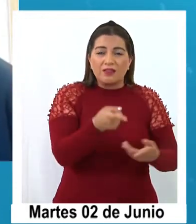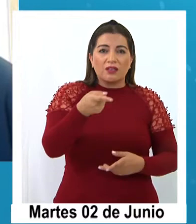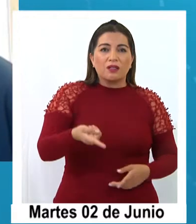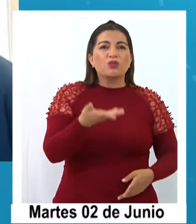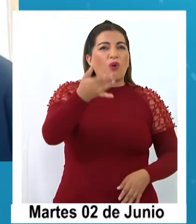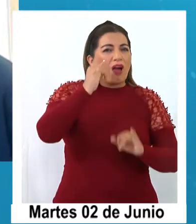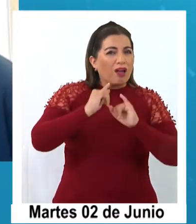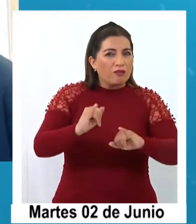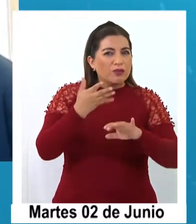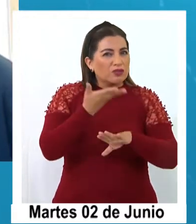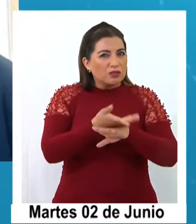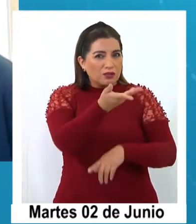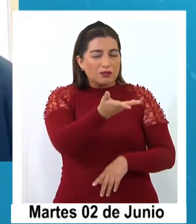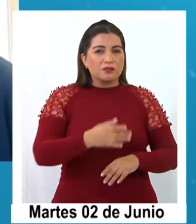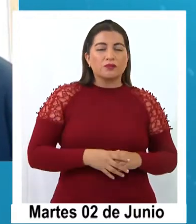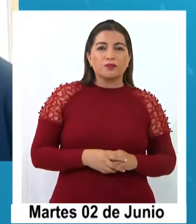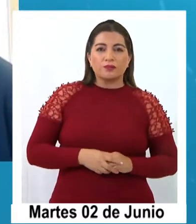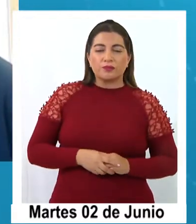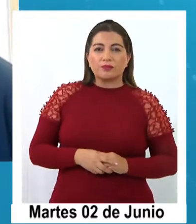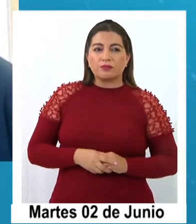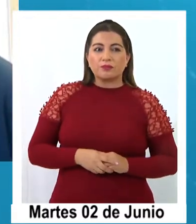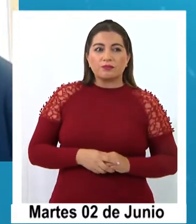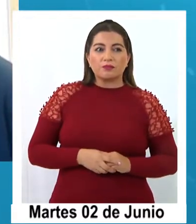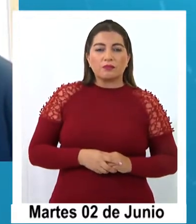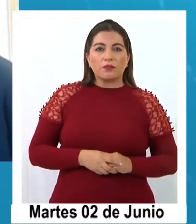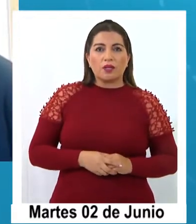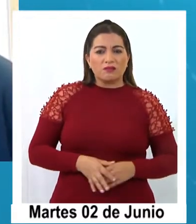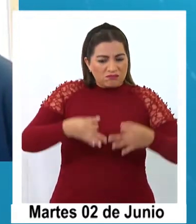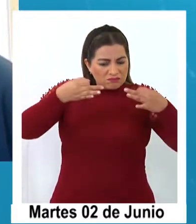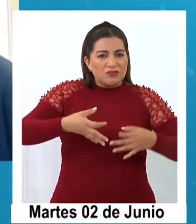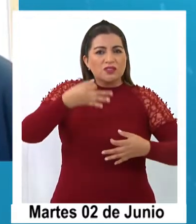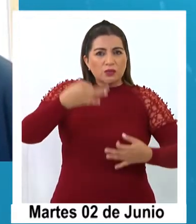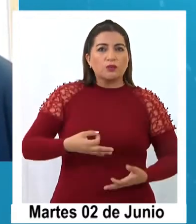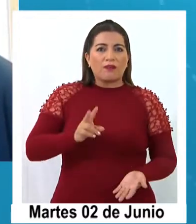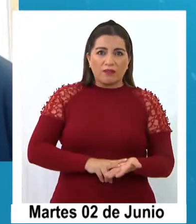antecedentes tienes tú. O sea, es totalmente cierto.